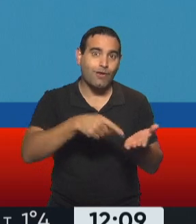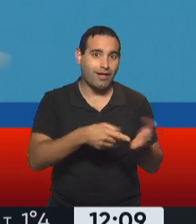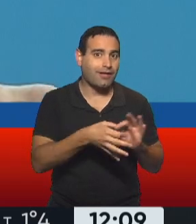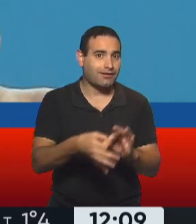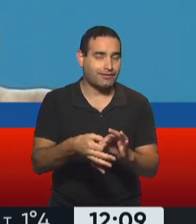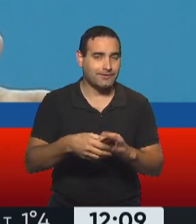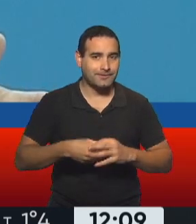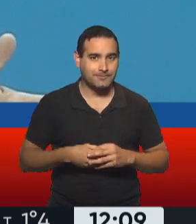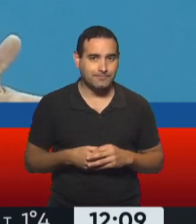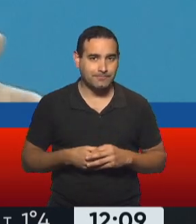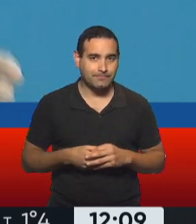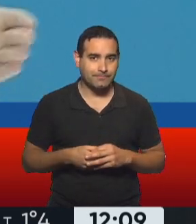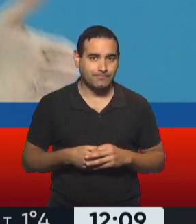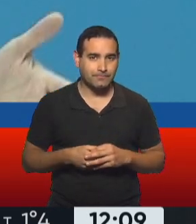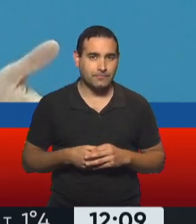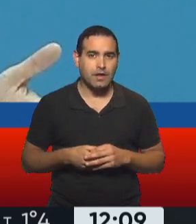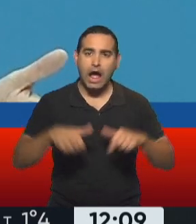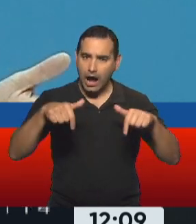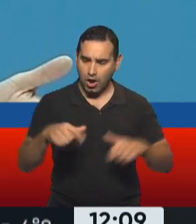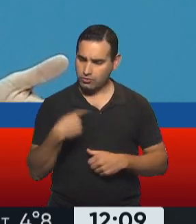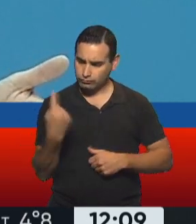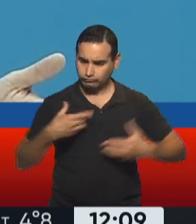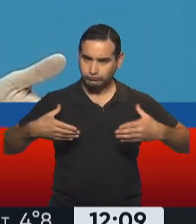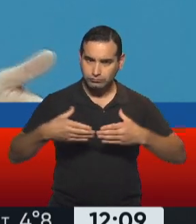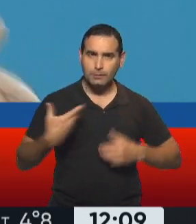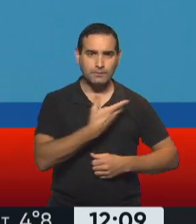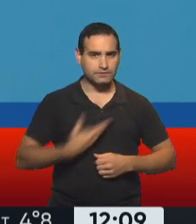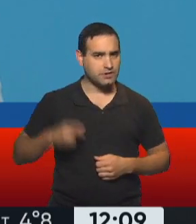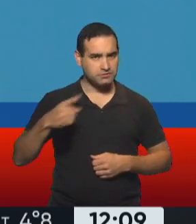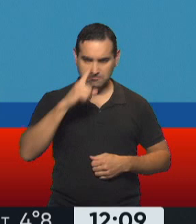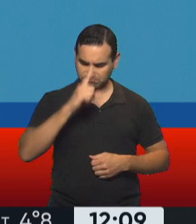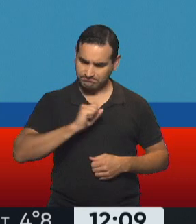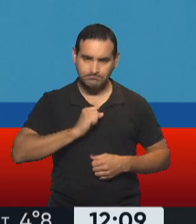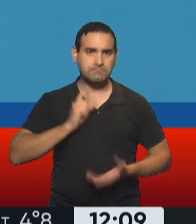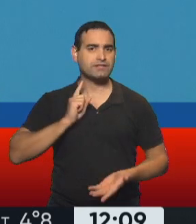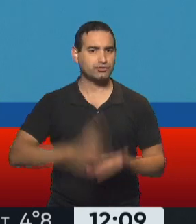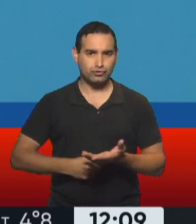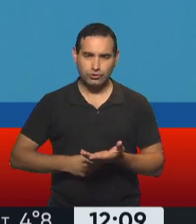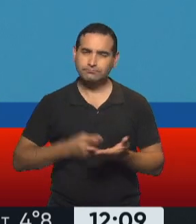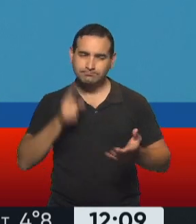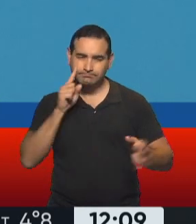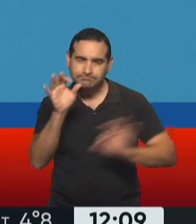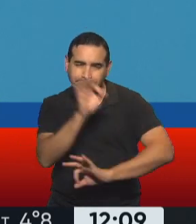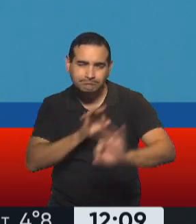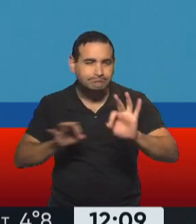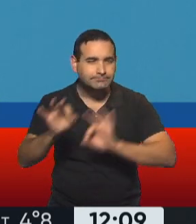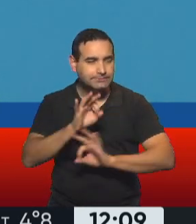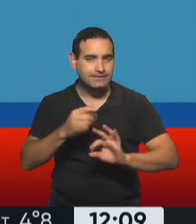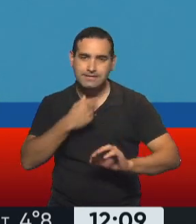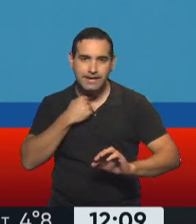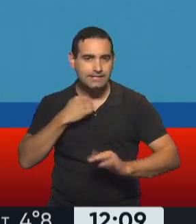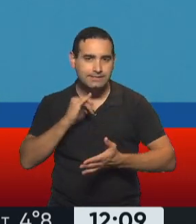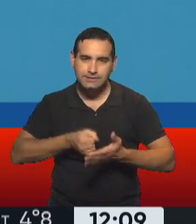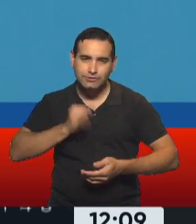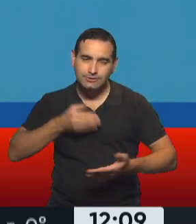Ahora nosotros, con mucha determinación de parte del presidente, con una decisión estratégica de avanzar